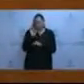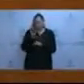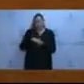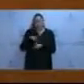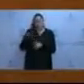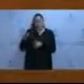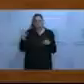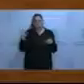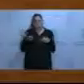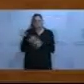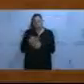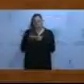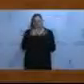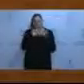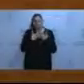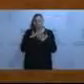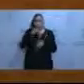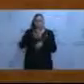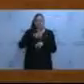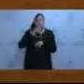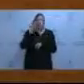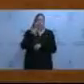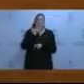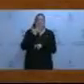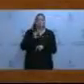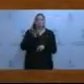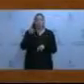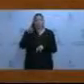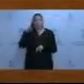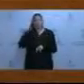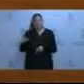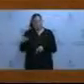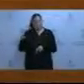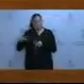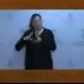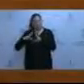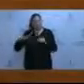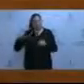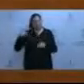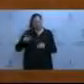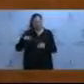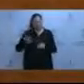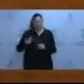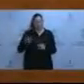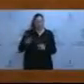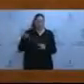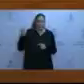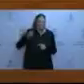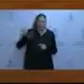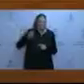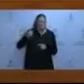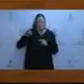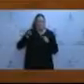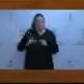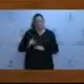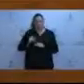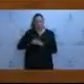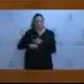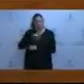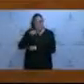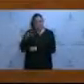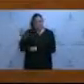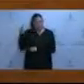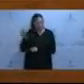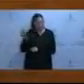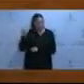de la Organización Médico Colegial, los médicos de familia andaluces son los que tienen las retribuciones más bajas y los que reciben menos dinero por las horas de guardia. Y esto,